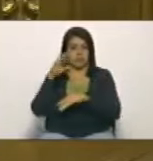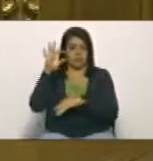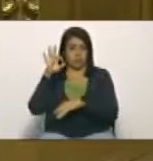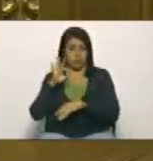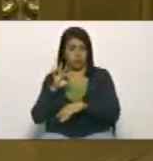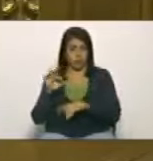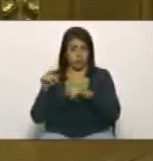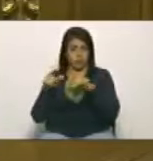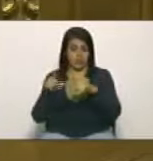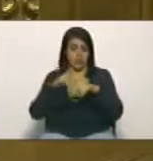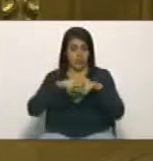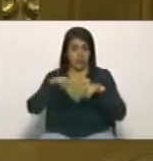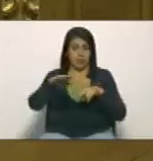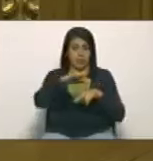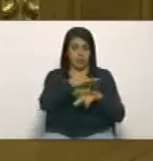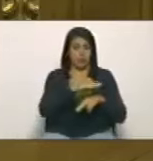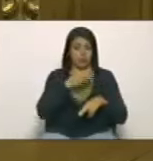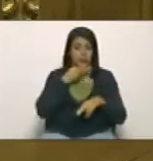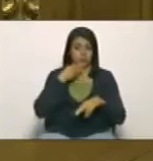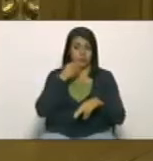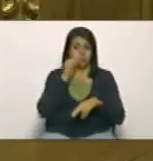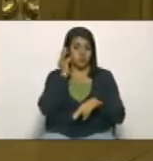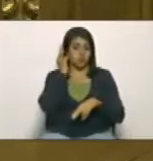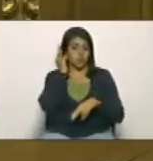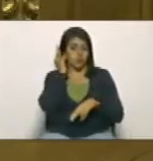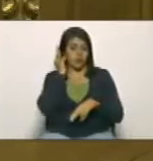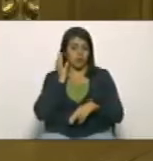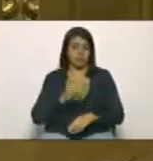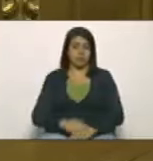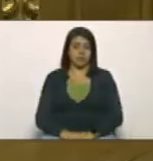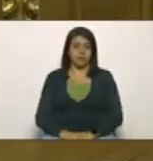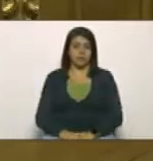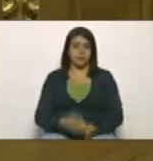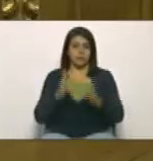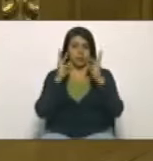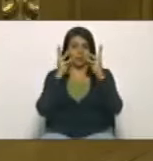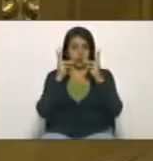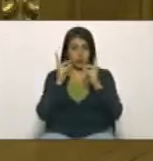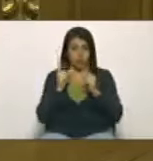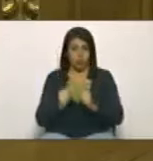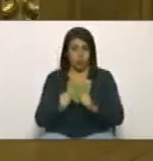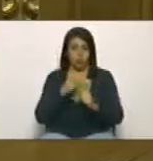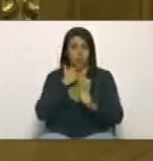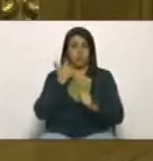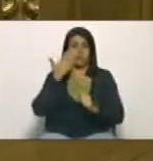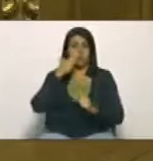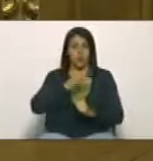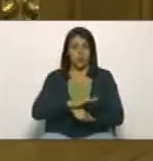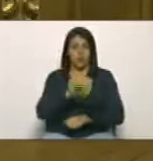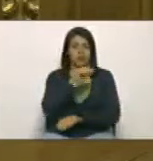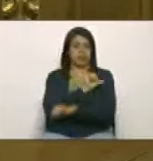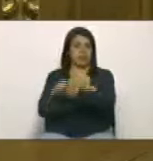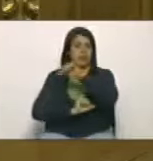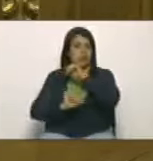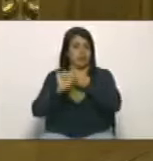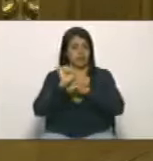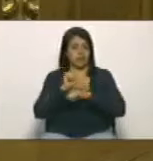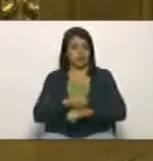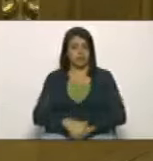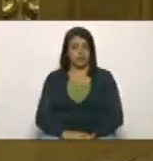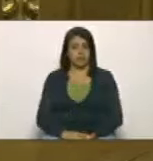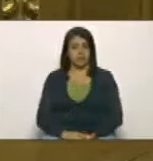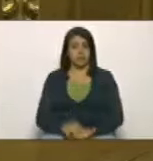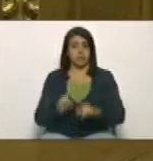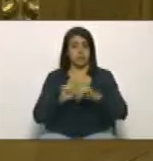65-67% de niños, niñas y mujeres en esos números de muertes o de heridos.